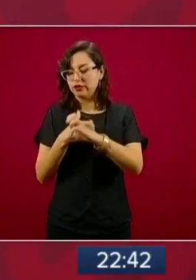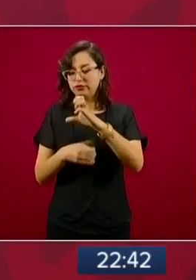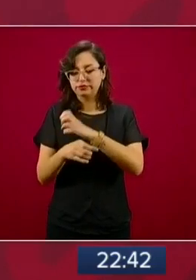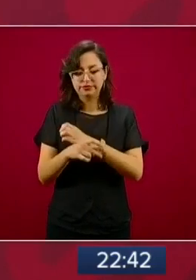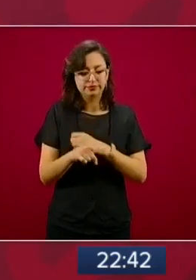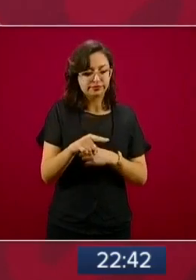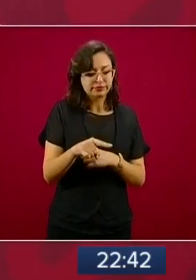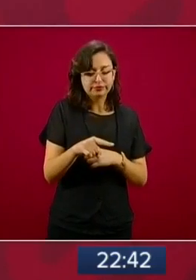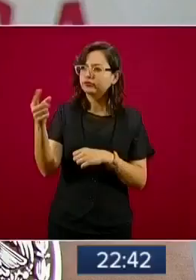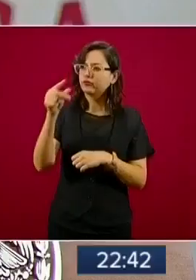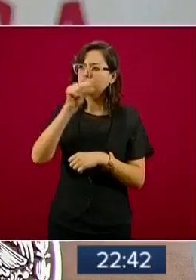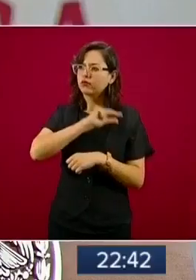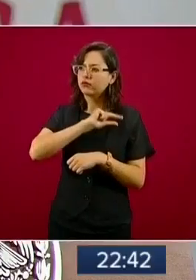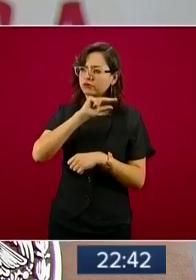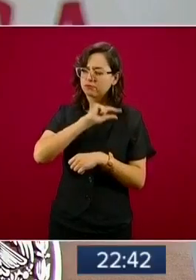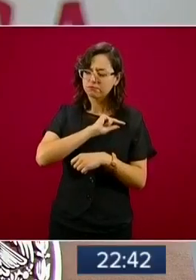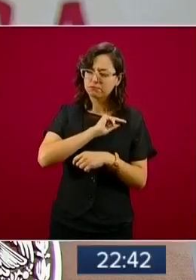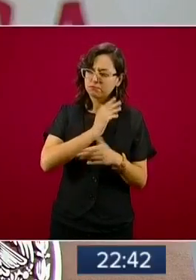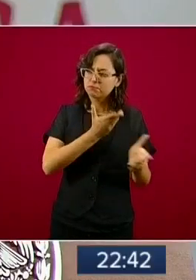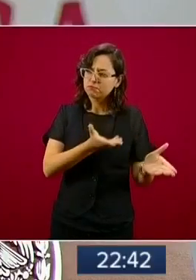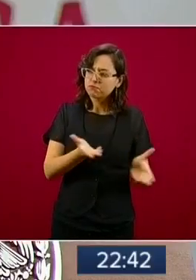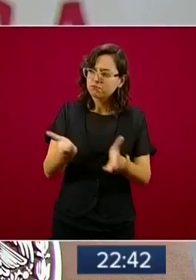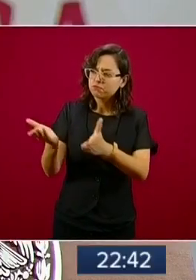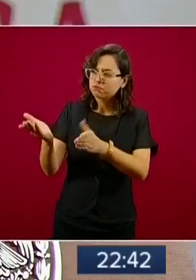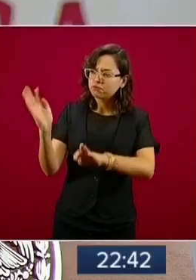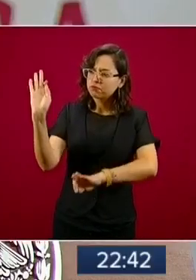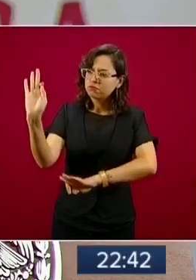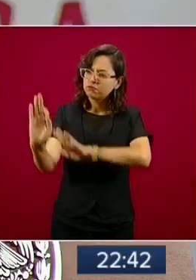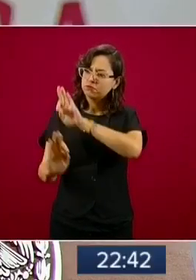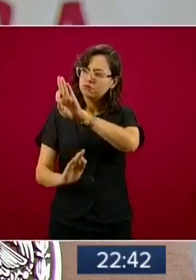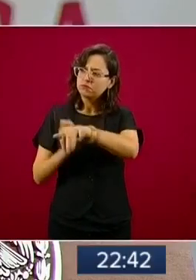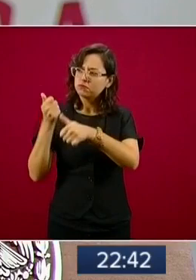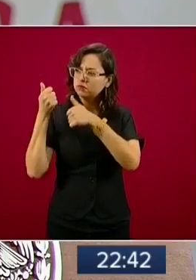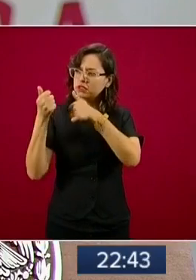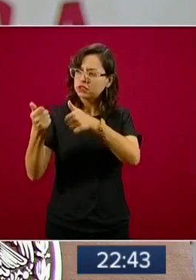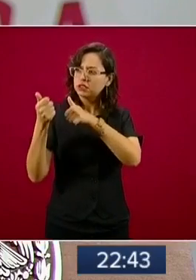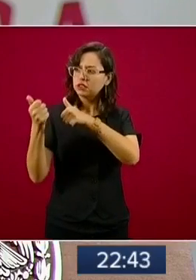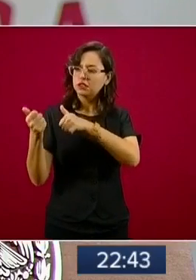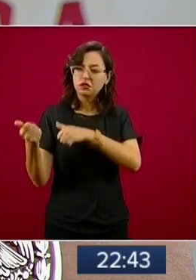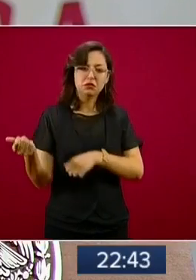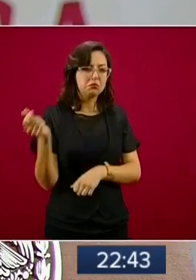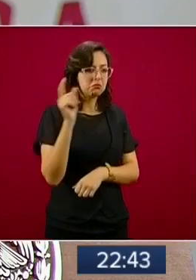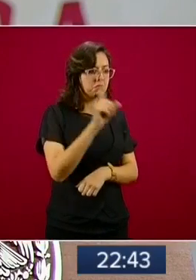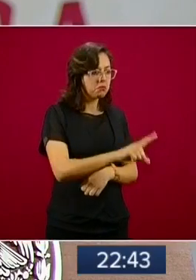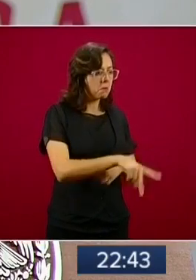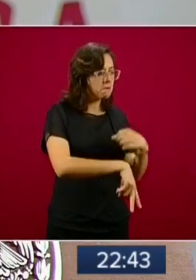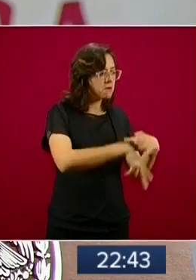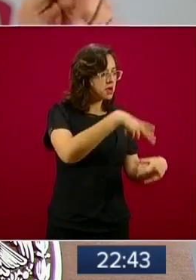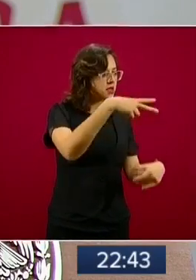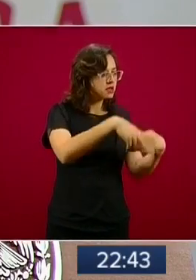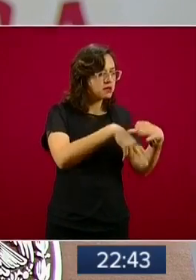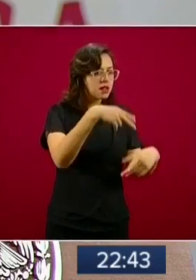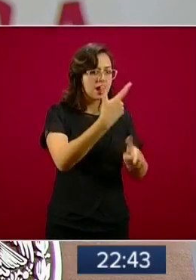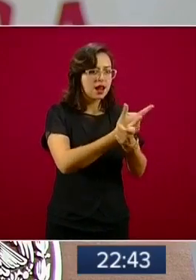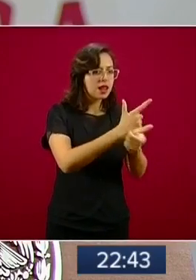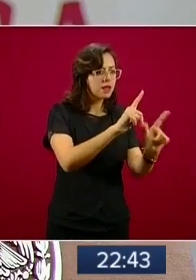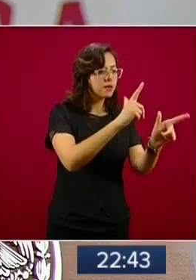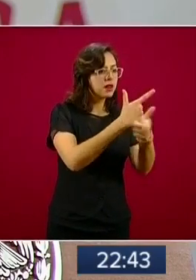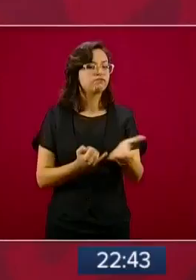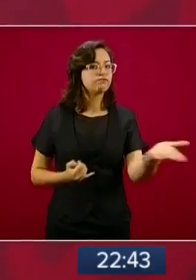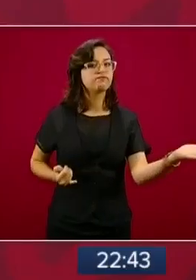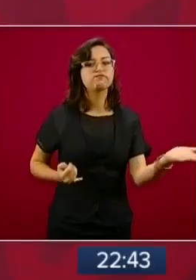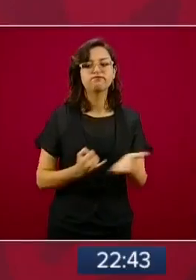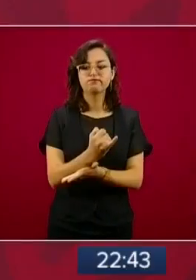íbamos a liberar muchas camas, equipos para la